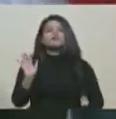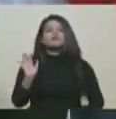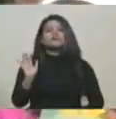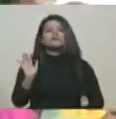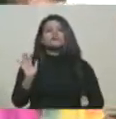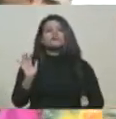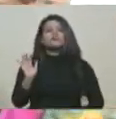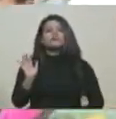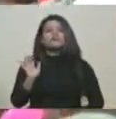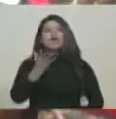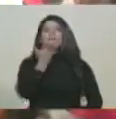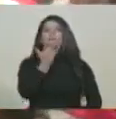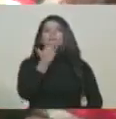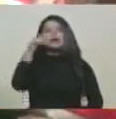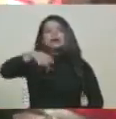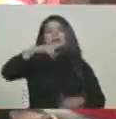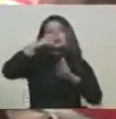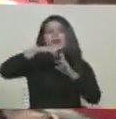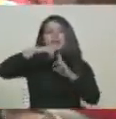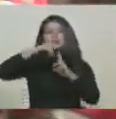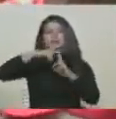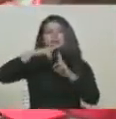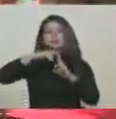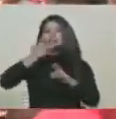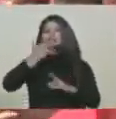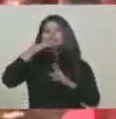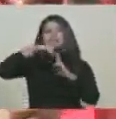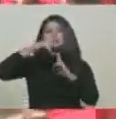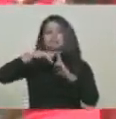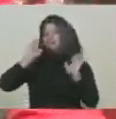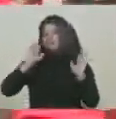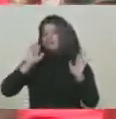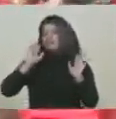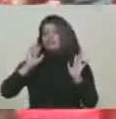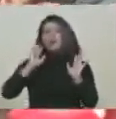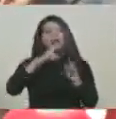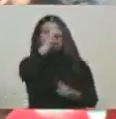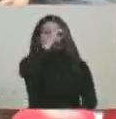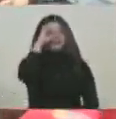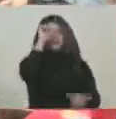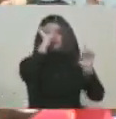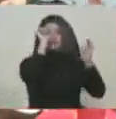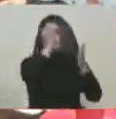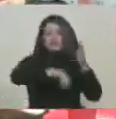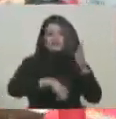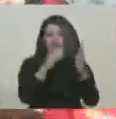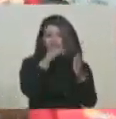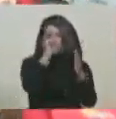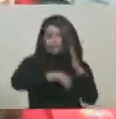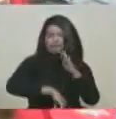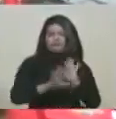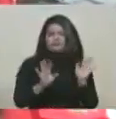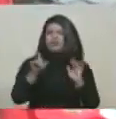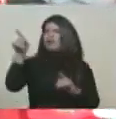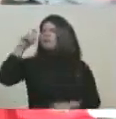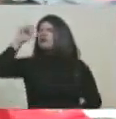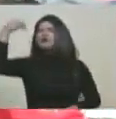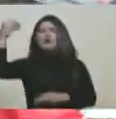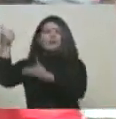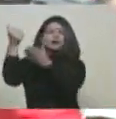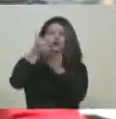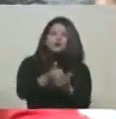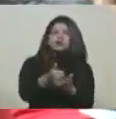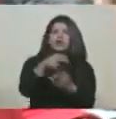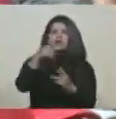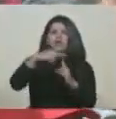Si aquí en Táchira no tuviéramos a un gobernador como Vilma Mora, ¿cómo haría el presidente Maduro para llevar